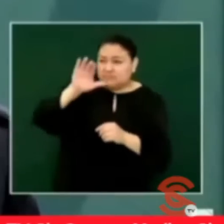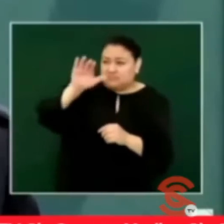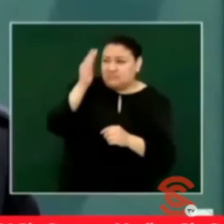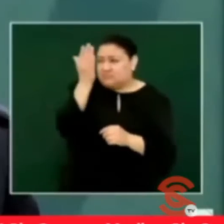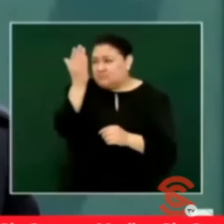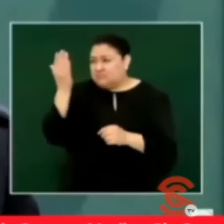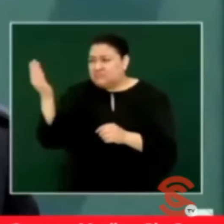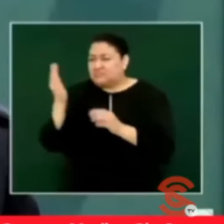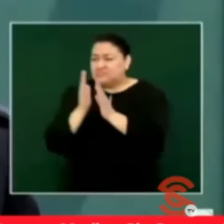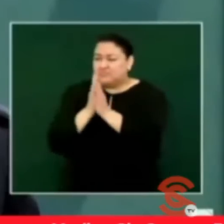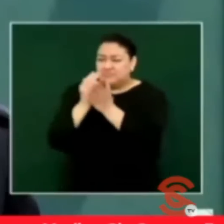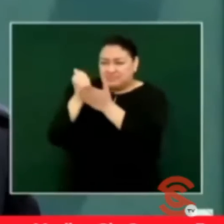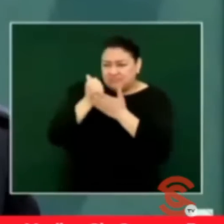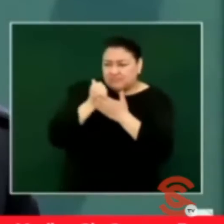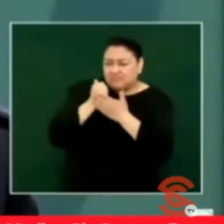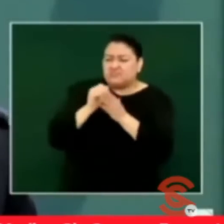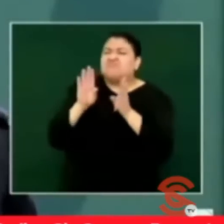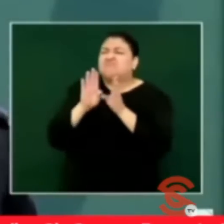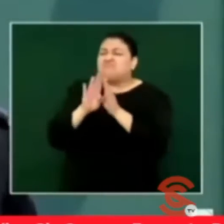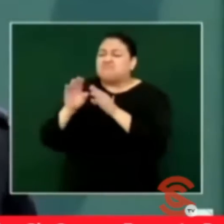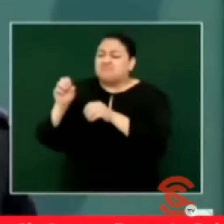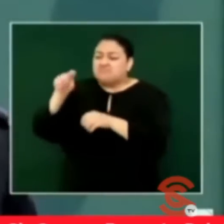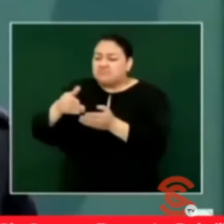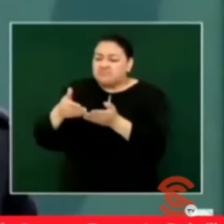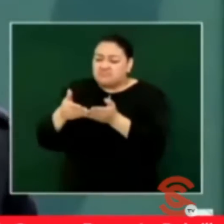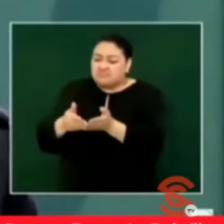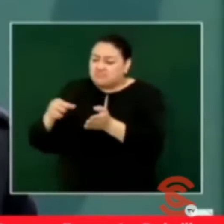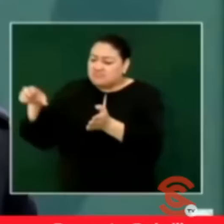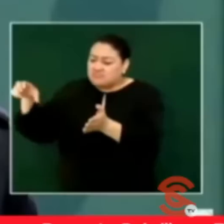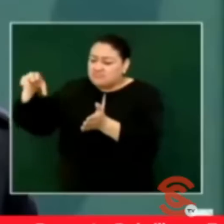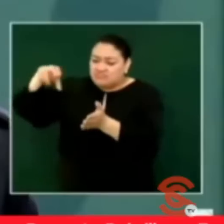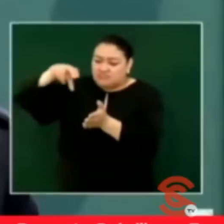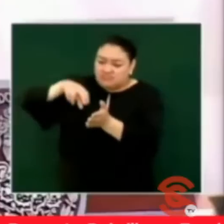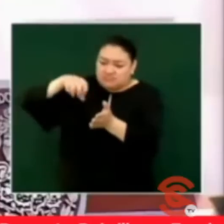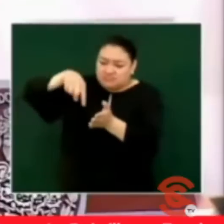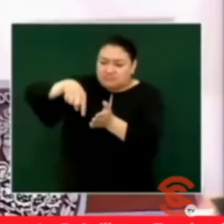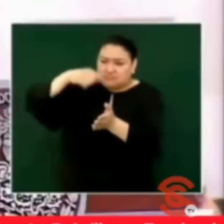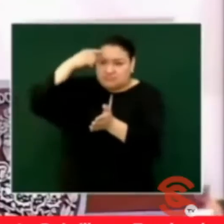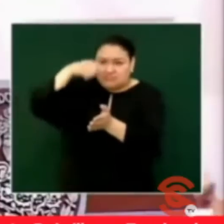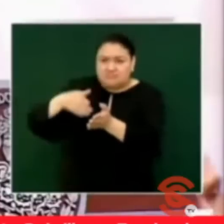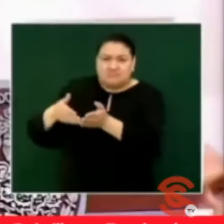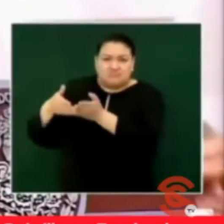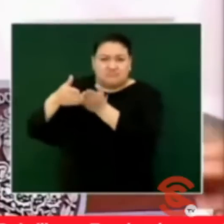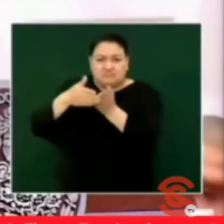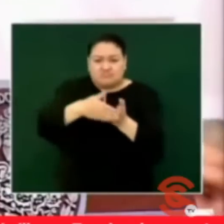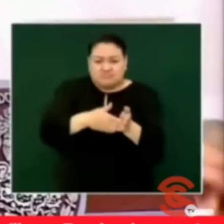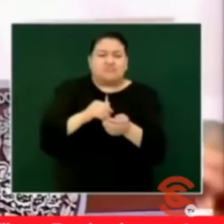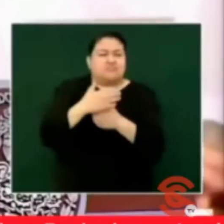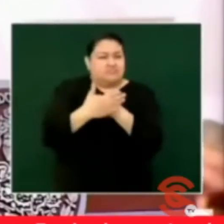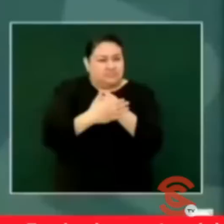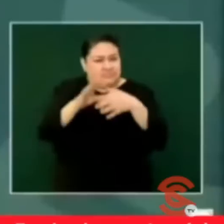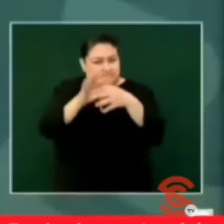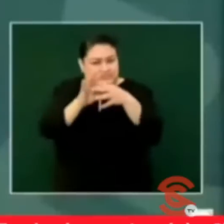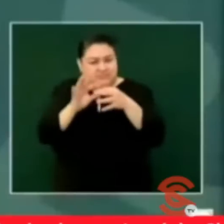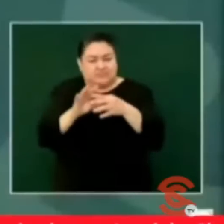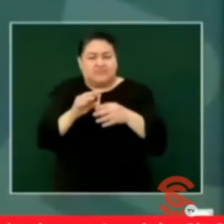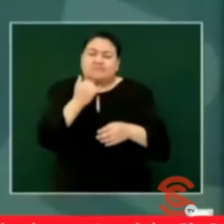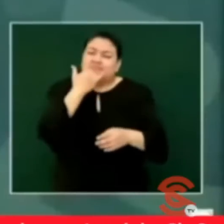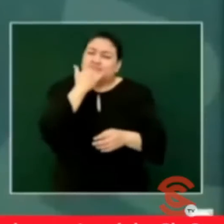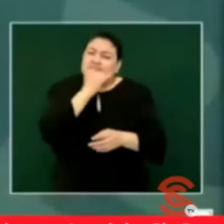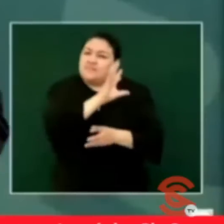ayuden para aclarar cómo es que salió, de dónde y etcétera, ¿no? Tenemos otra información, pero no se las podemos